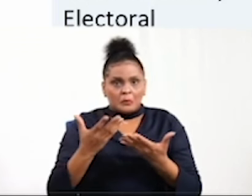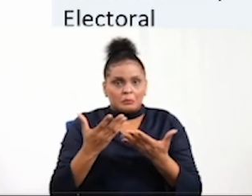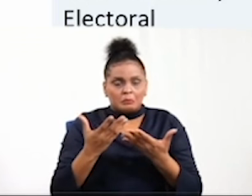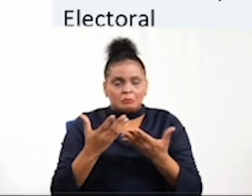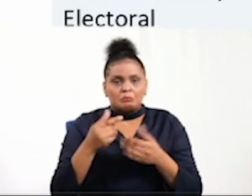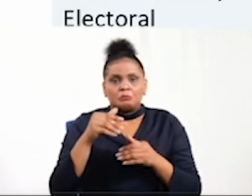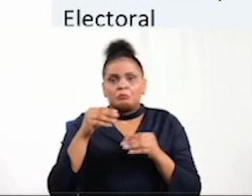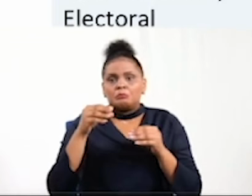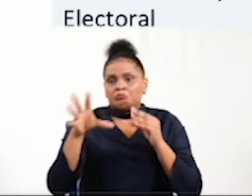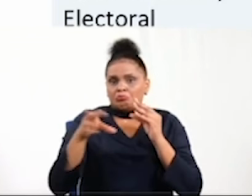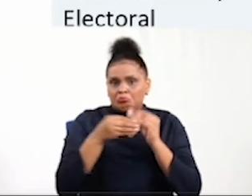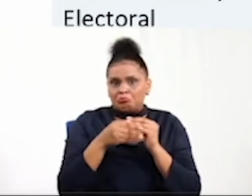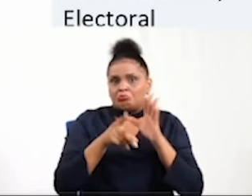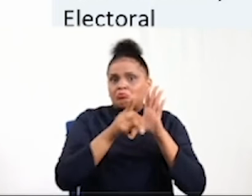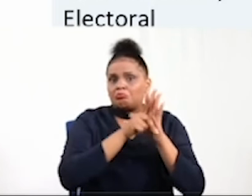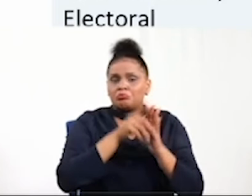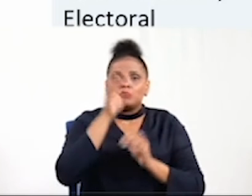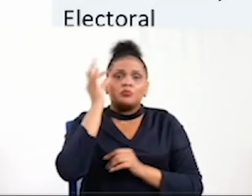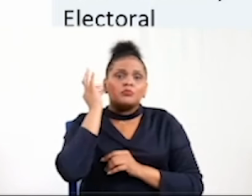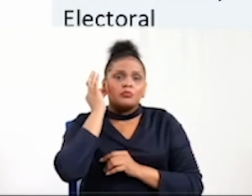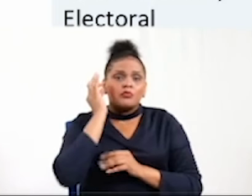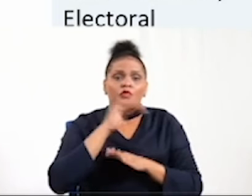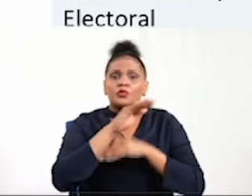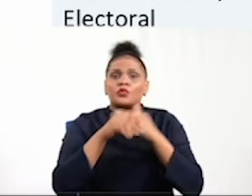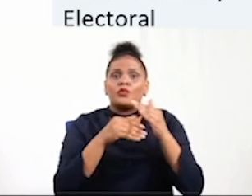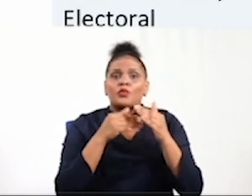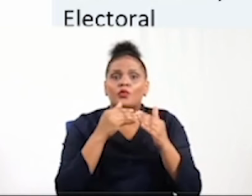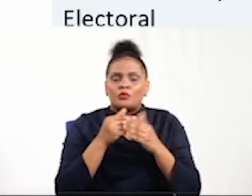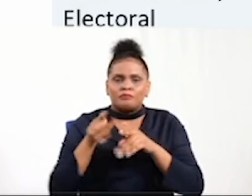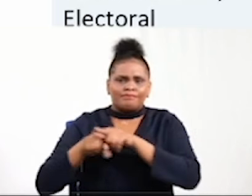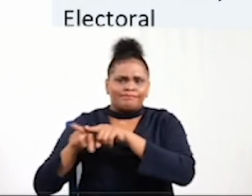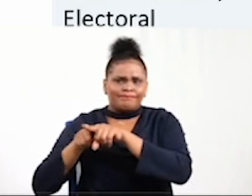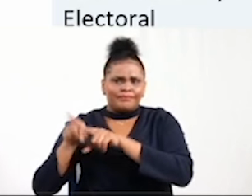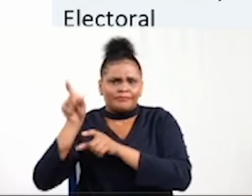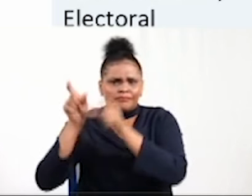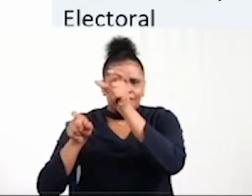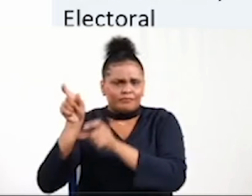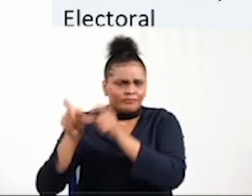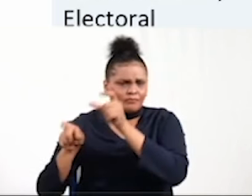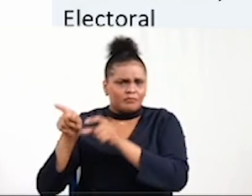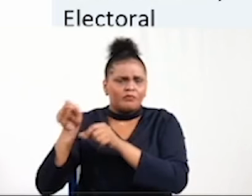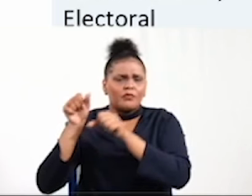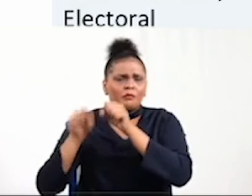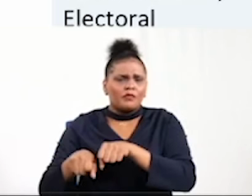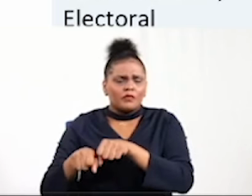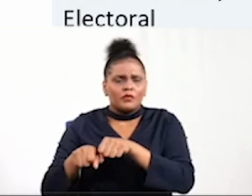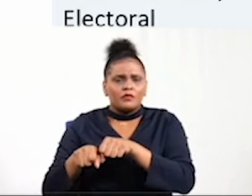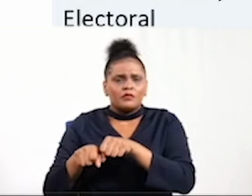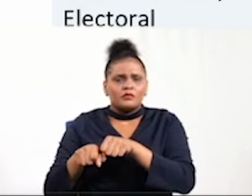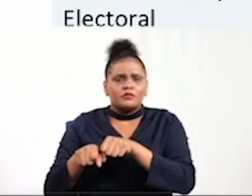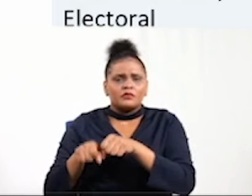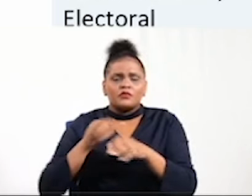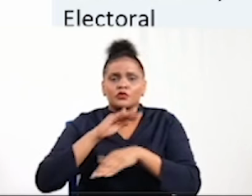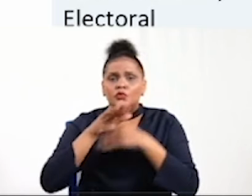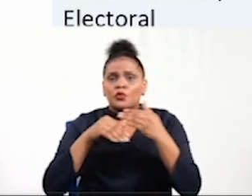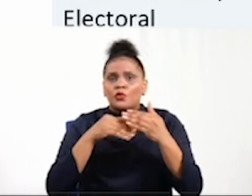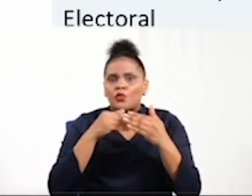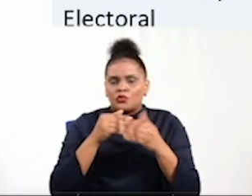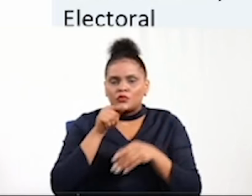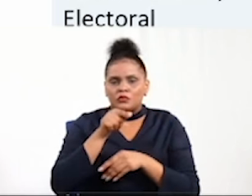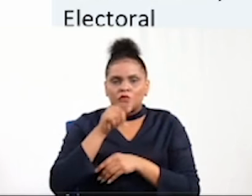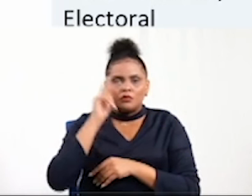la mujer de influir en la selección de candidaturas que es un proceso digamos crítico dentro de toda organización política